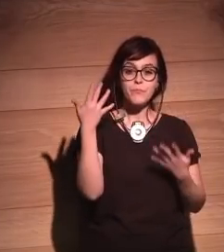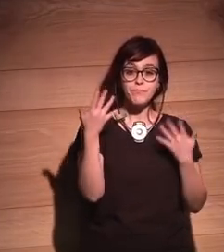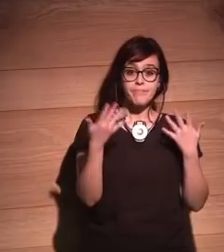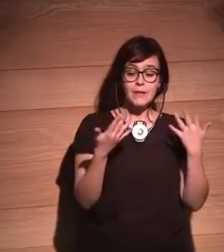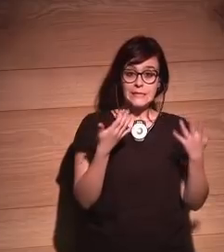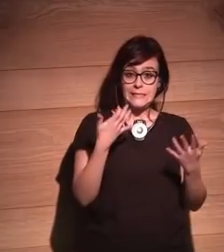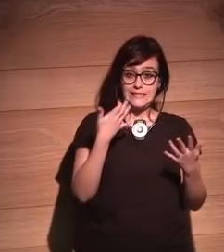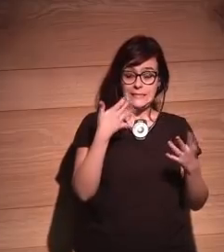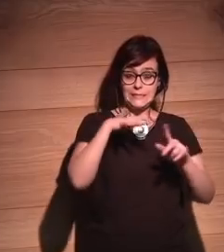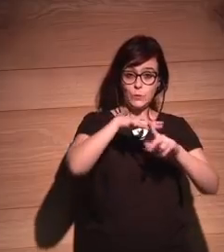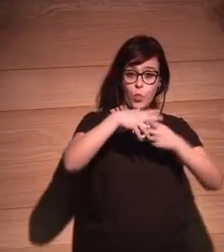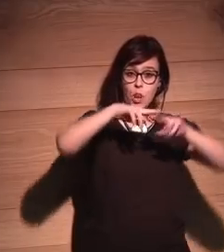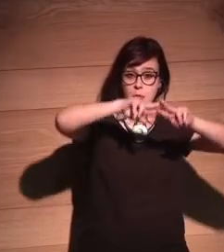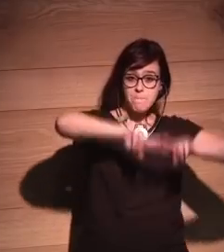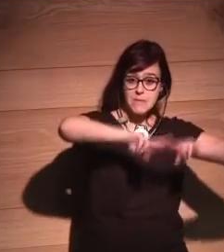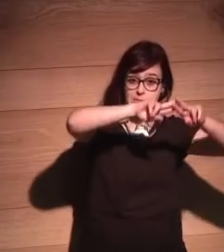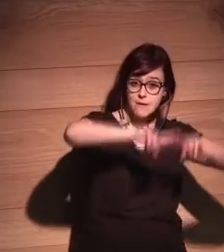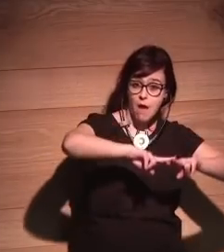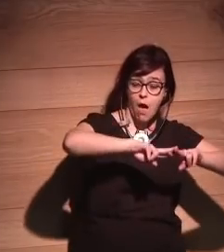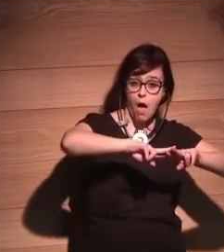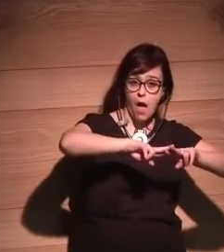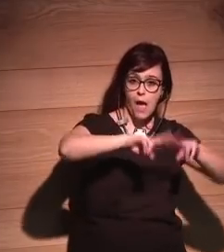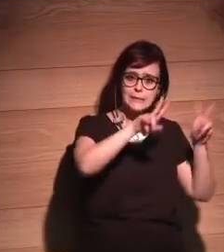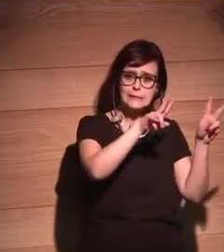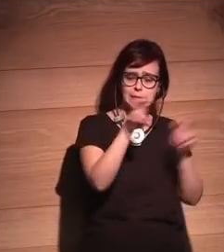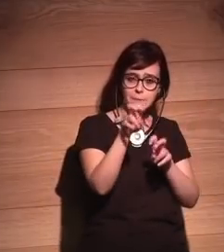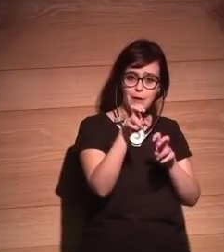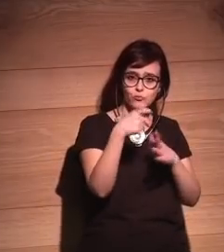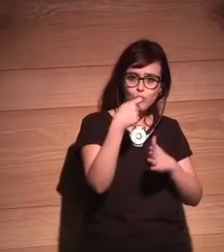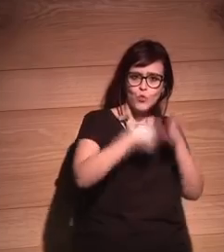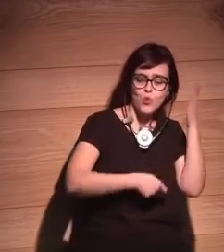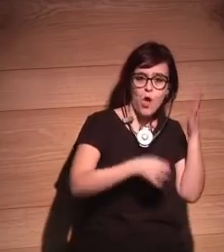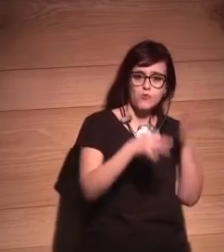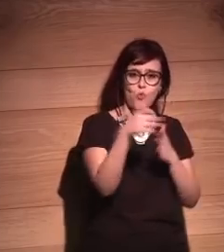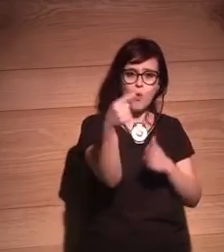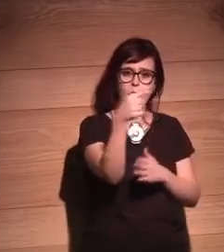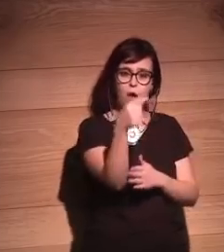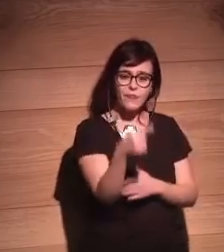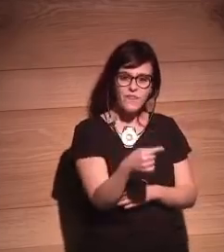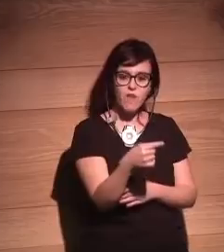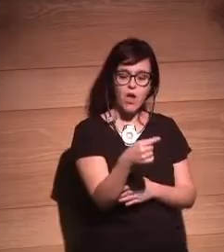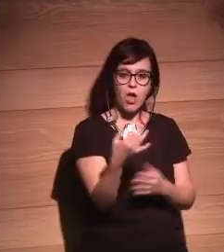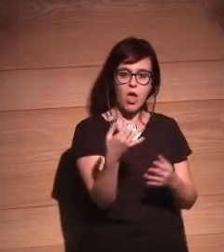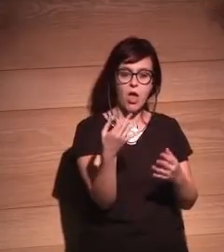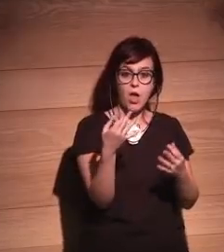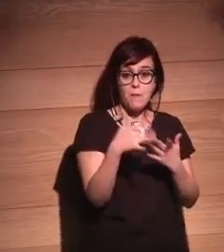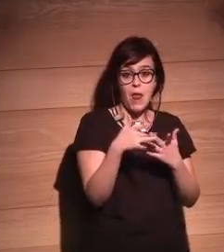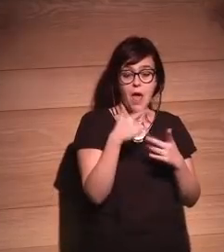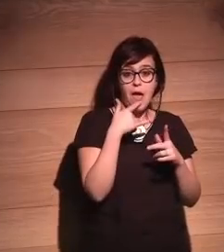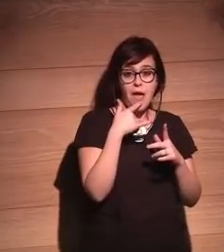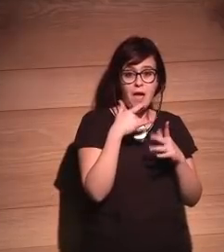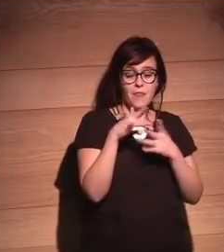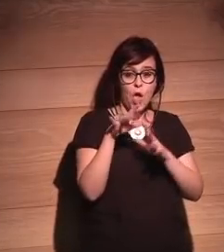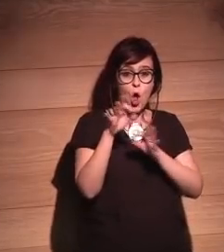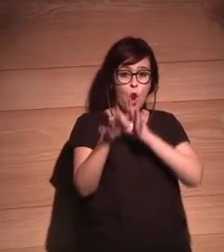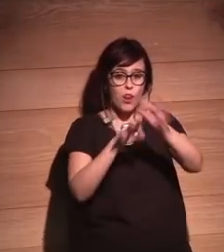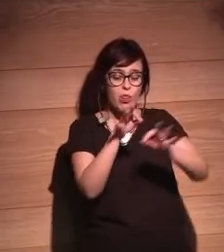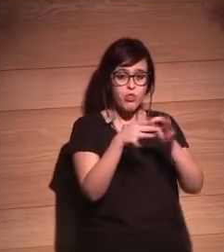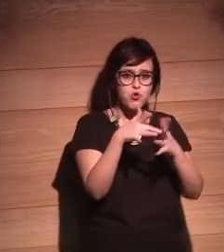mientras se investiga temáticas tan duras, tan negativas, orgánicamente tan complicadas